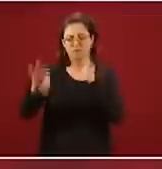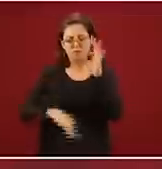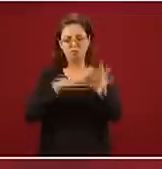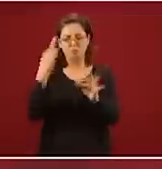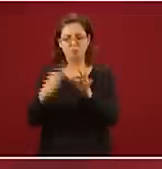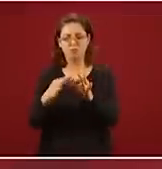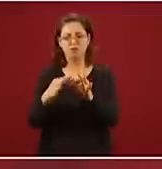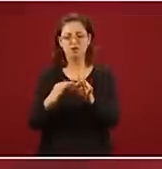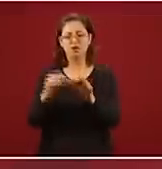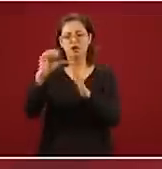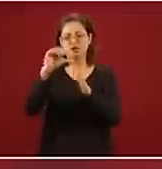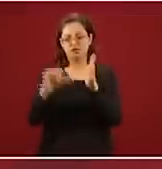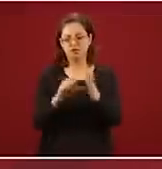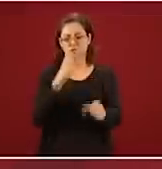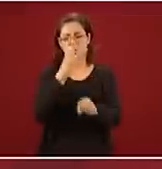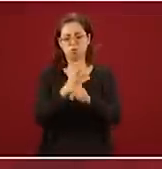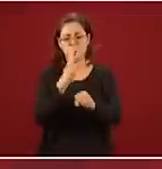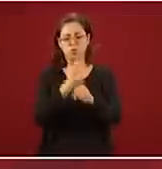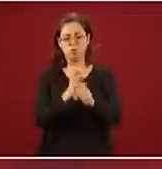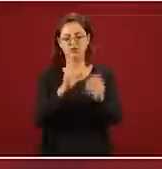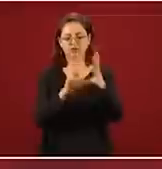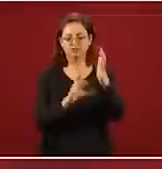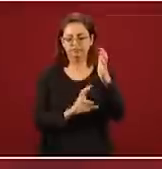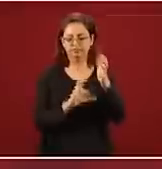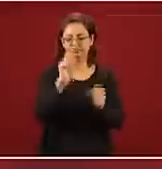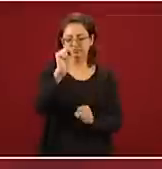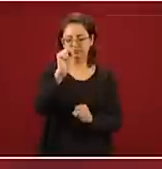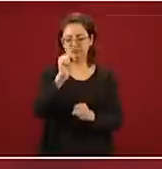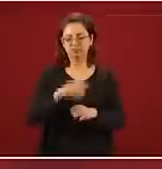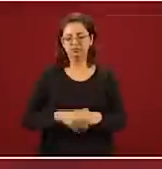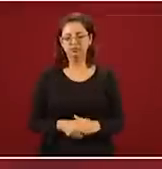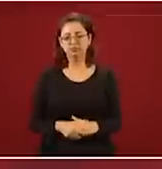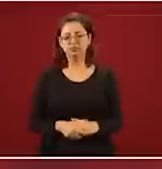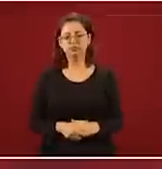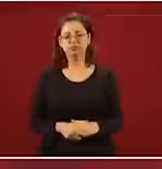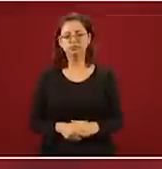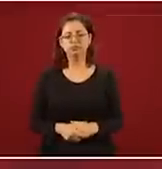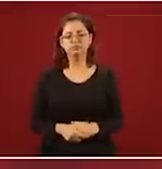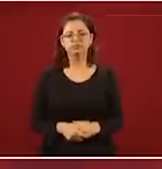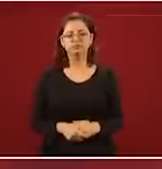Constitución, que no se